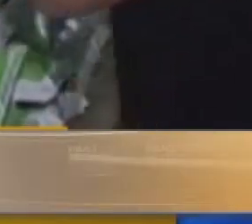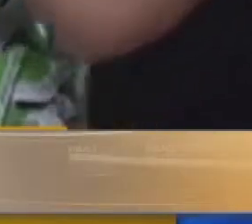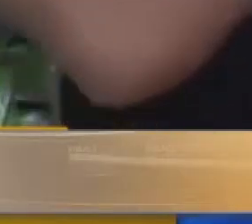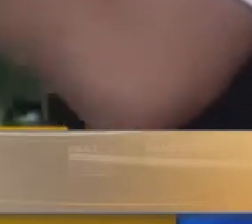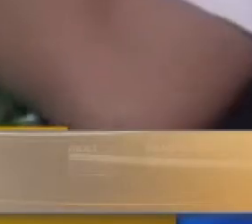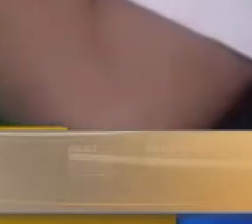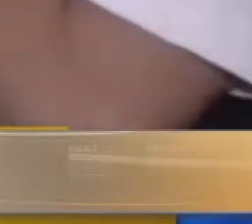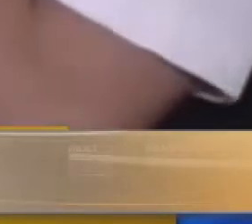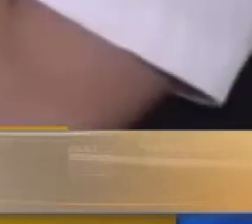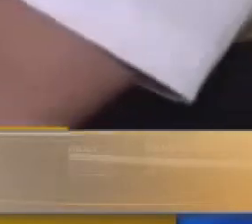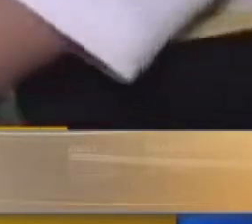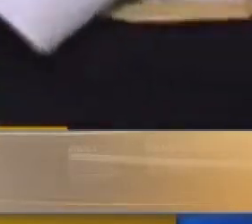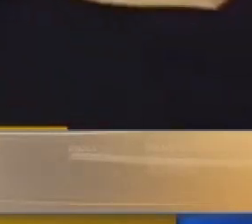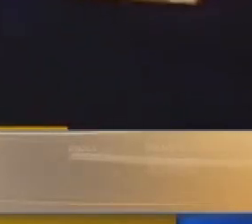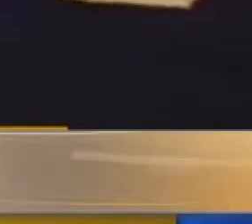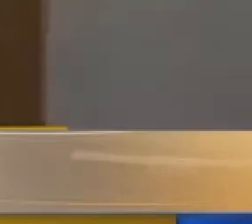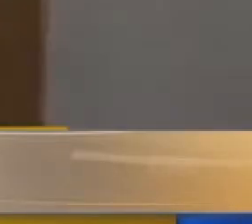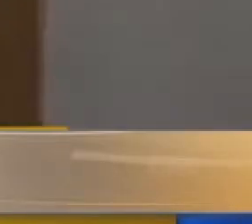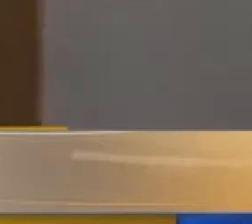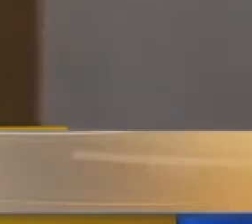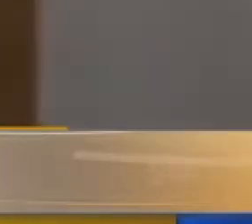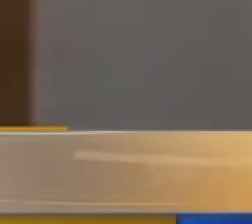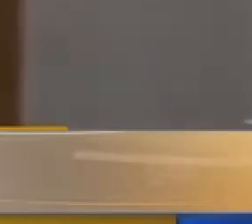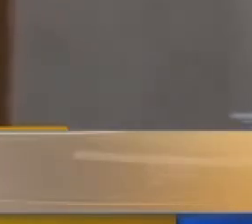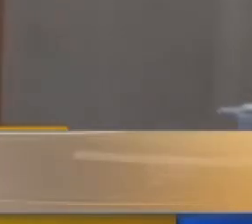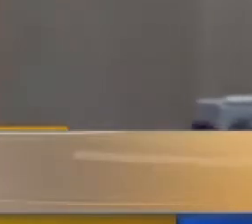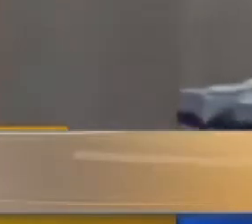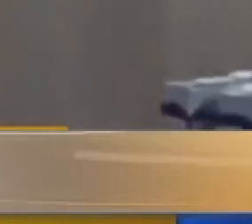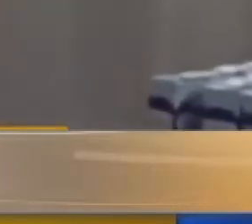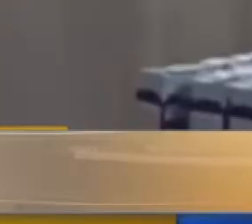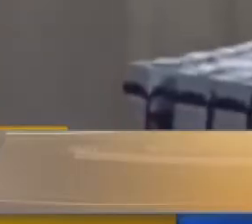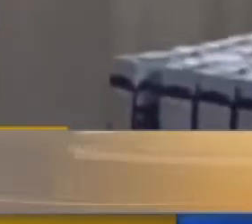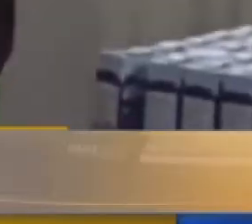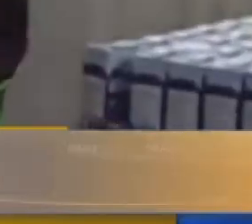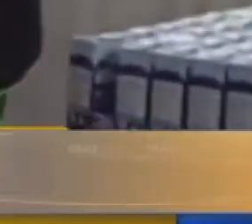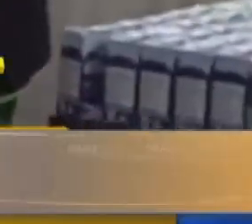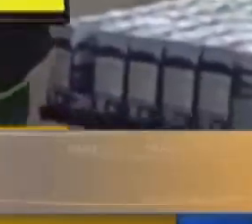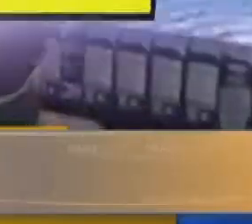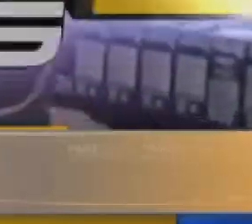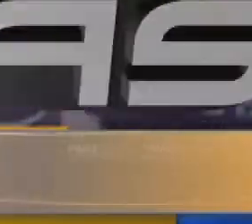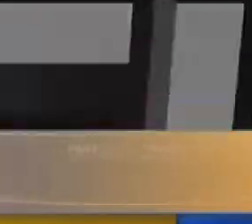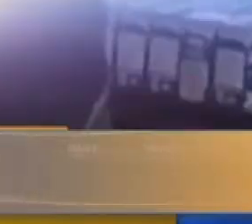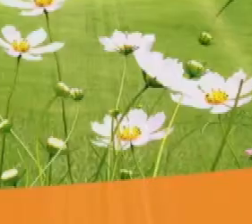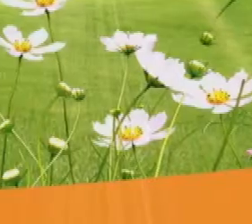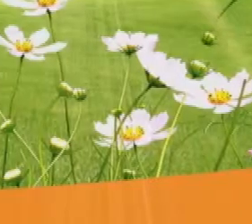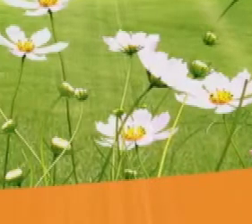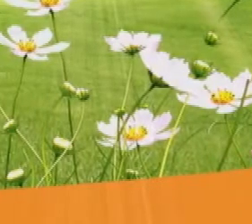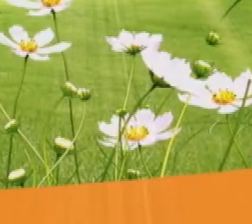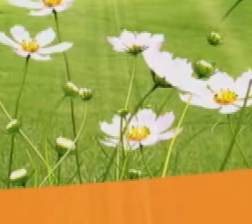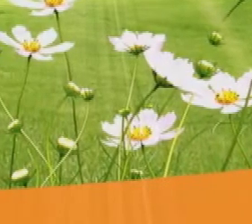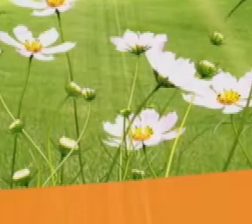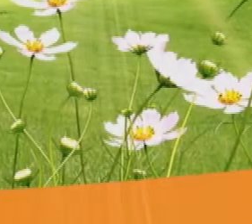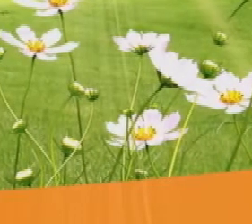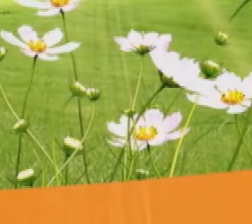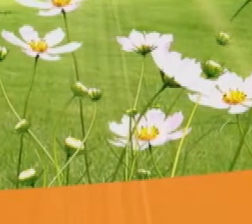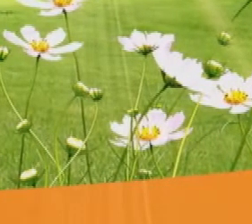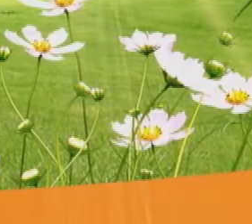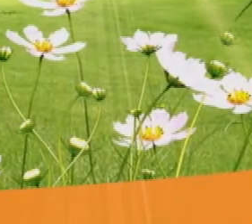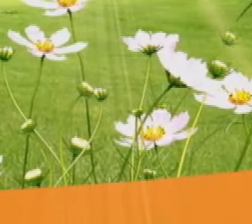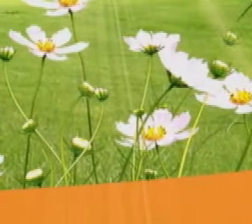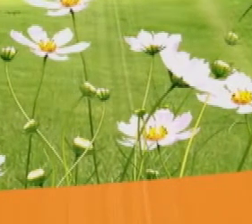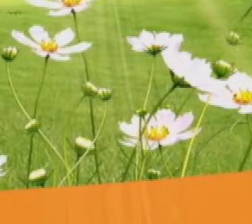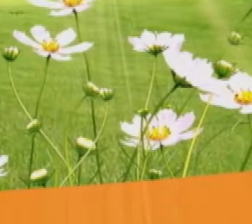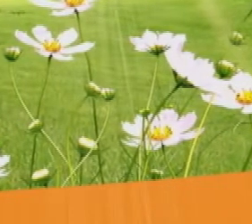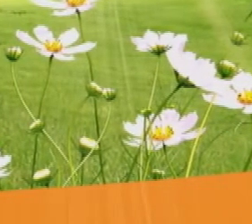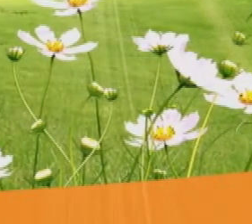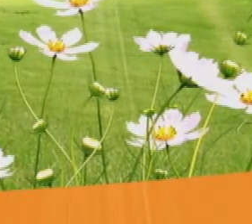de lechetón para recoger el alimento para menores de edad de escasos recursos de la Comuna 1. Con el patrocinio de Barsol